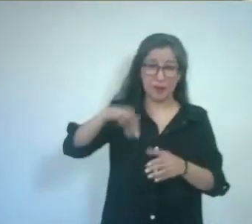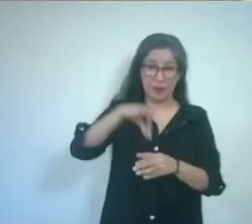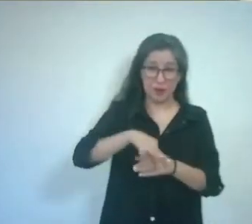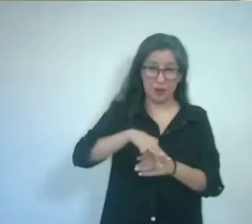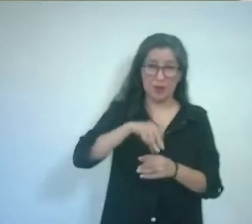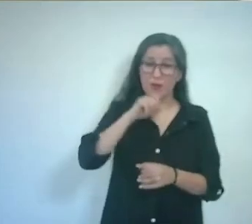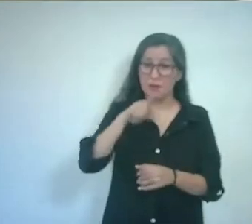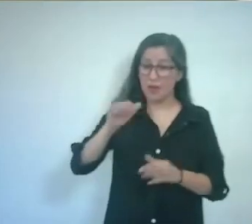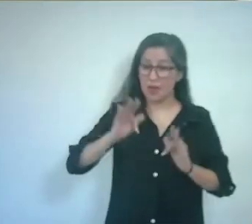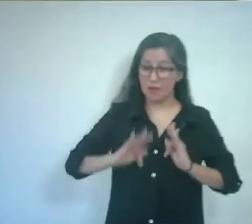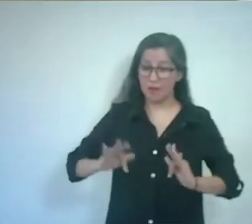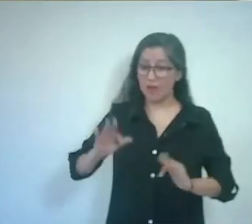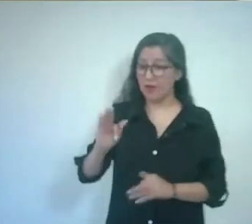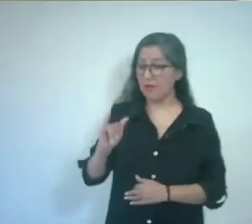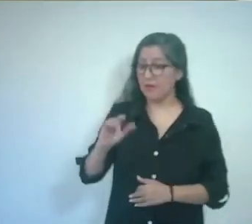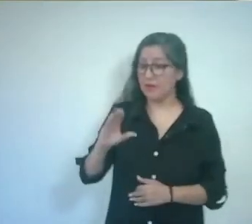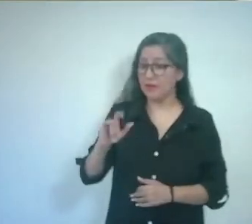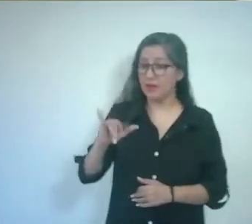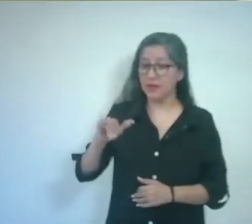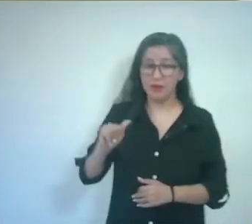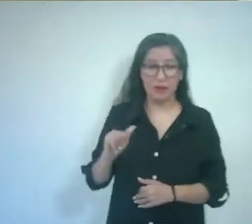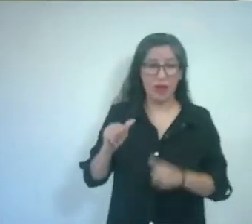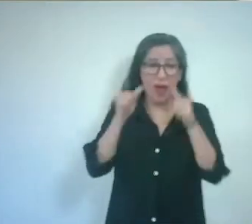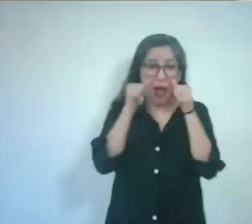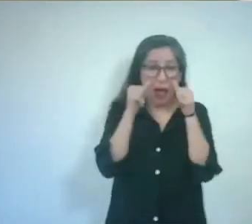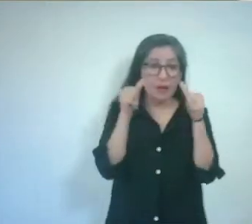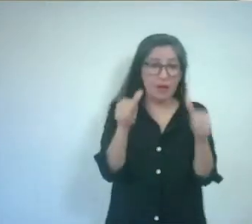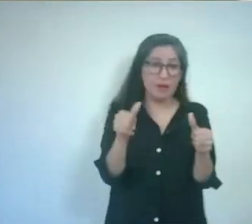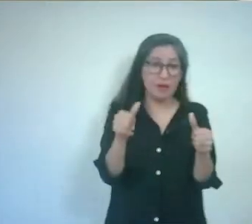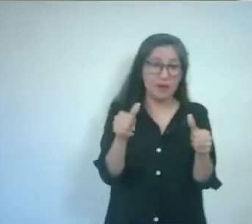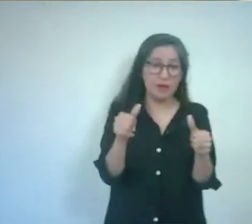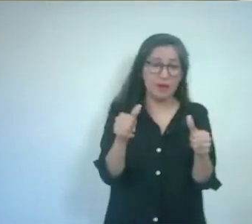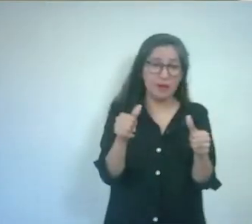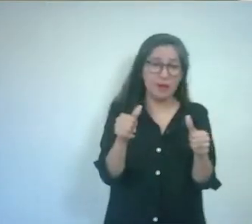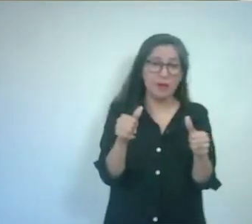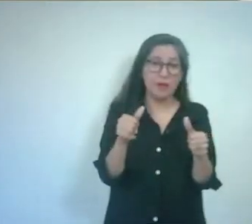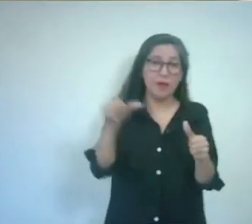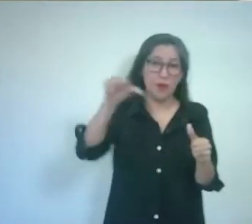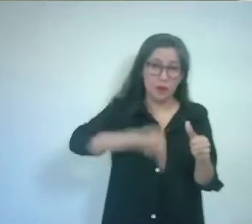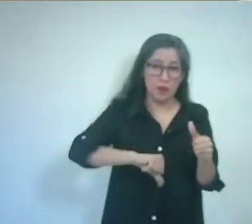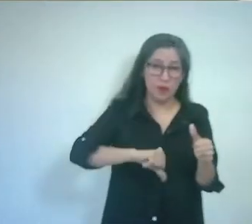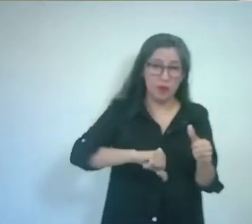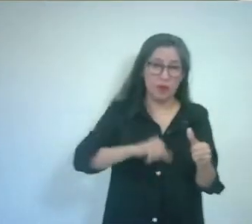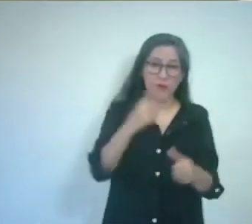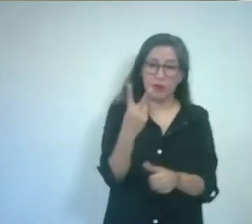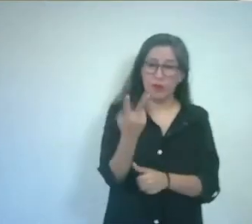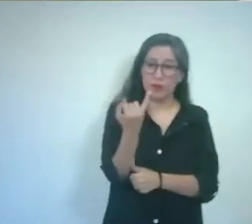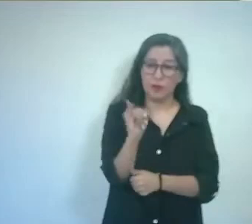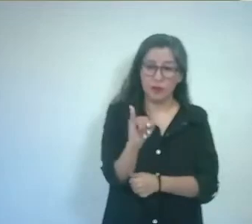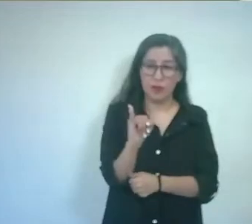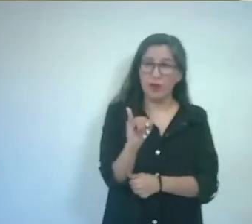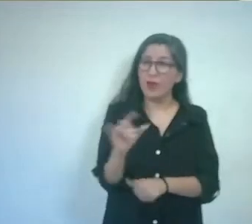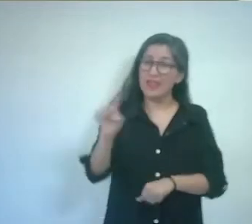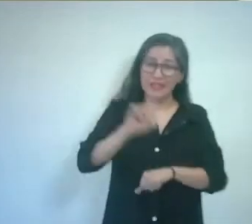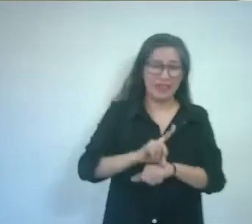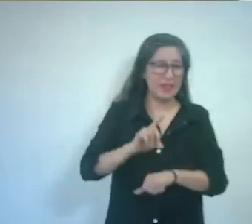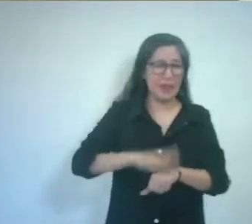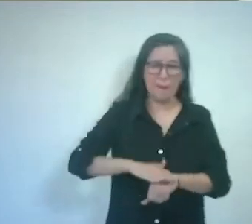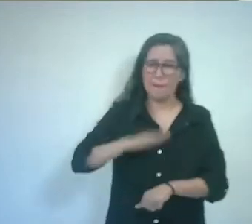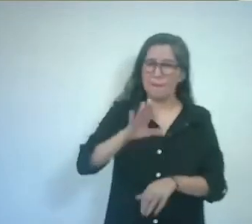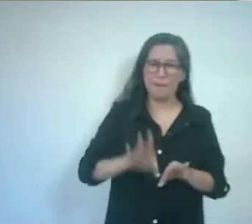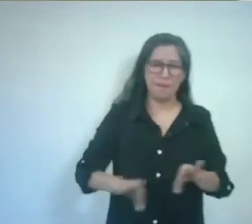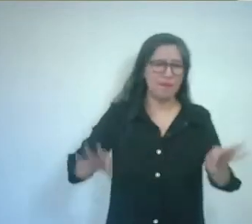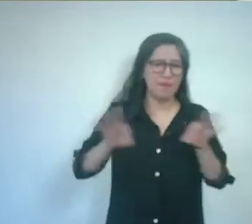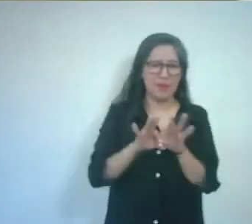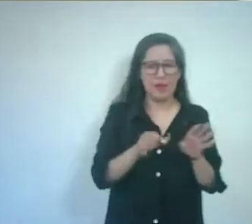Fiscalía estén atentos a los hechos que se den el día de hoy, 2 de junio, el día más importante del